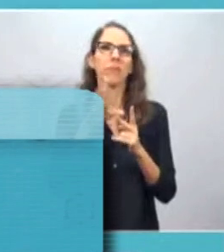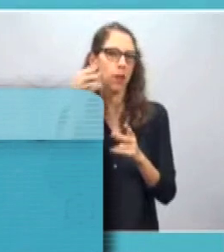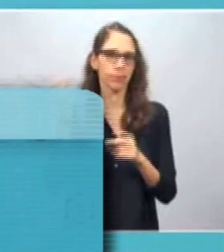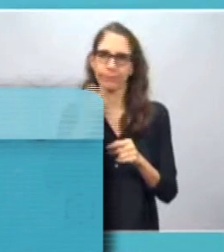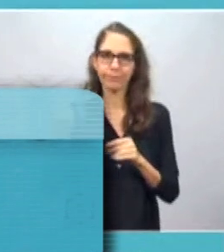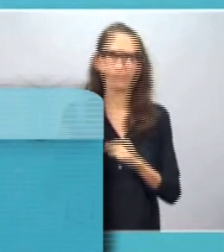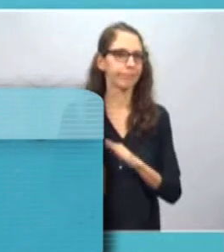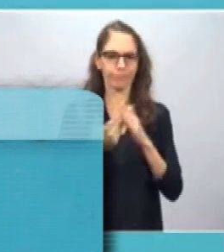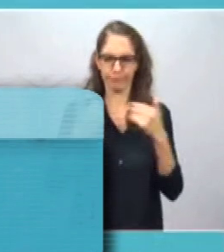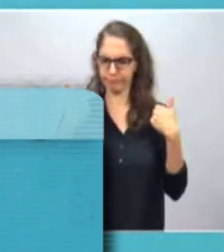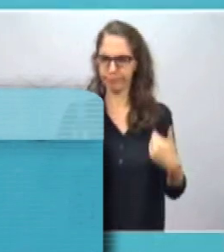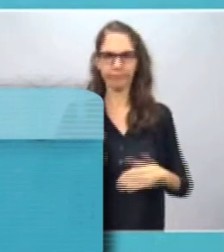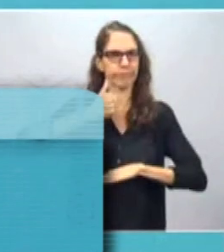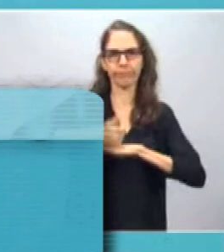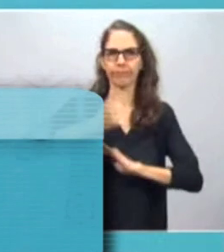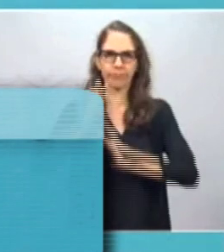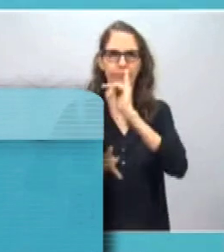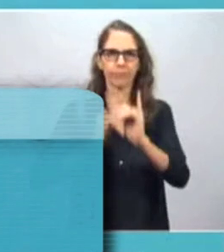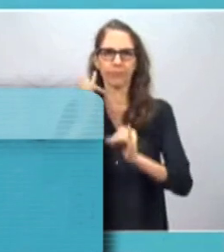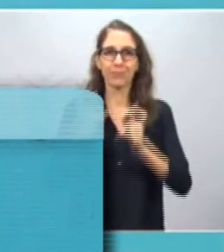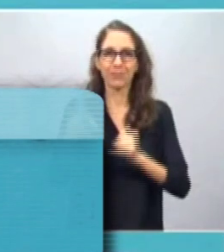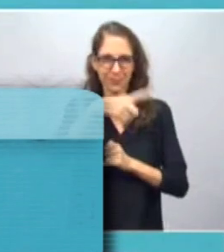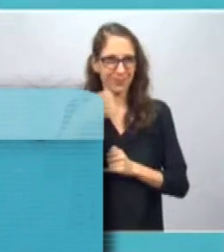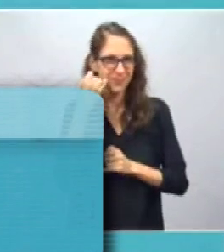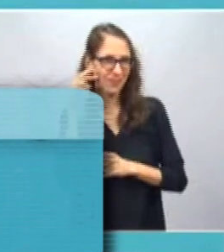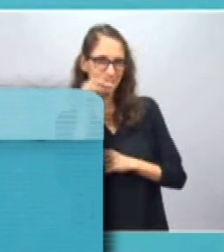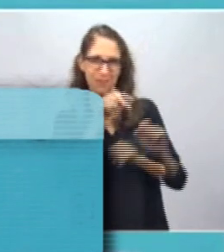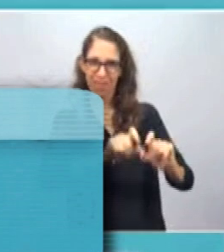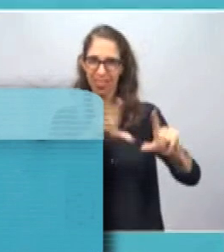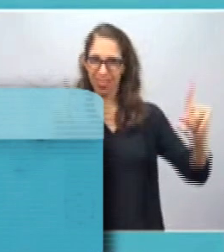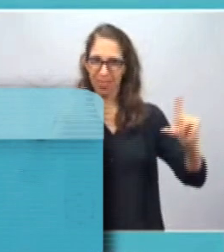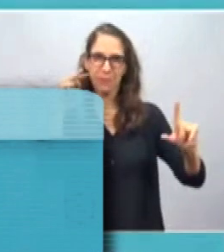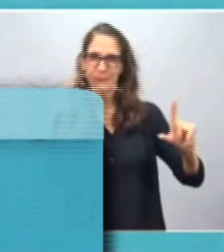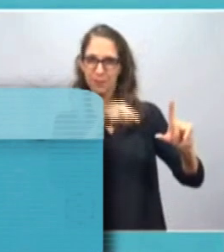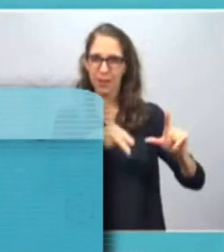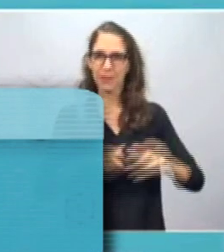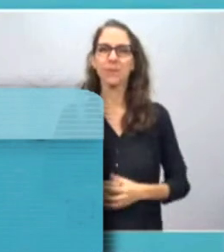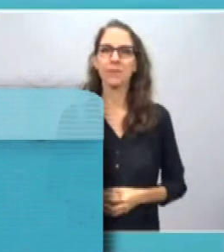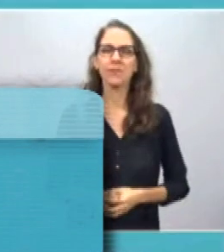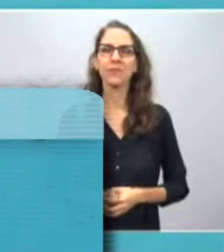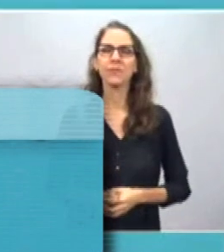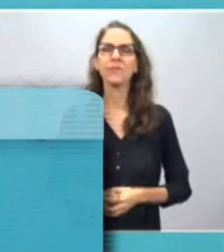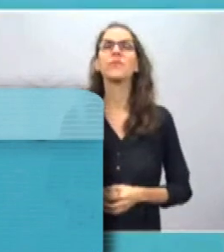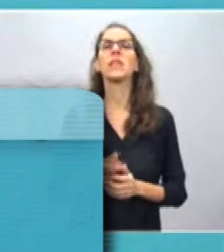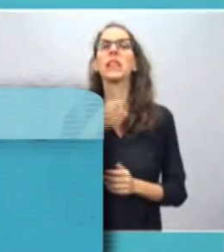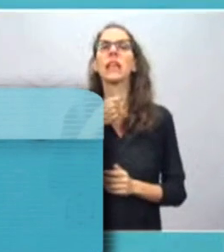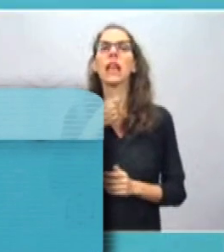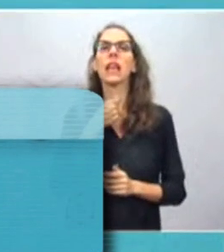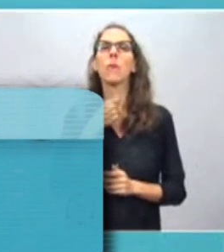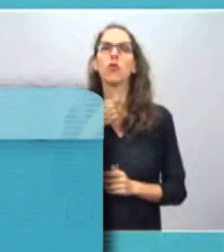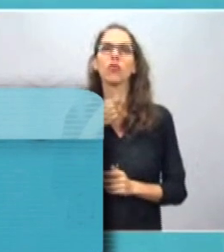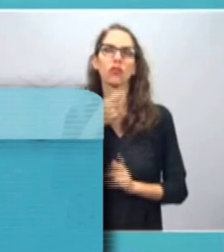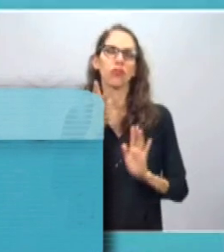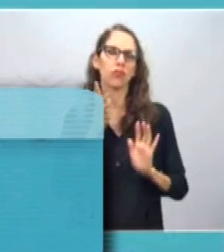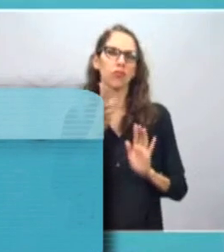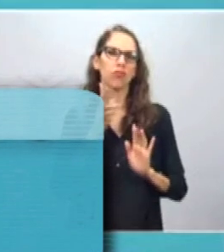principal de mi presentación, bueno, ustedes ahí están viendo en pantalla, queríamos hacer una actualización, un